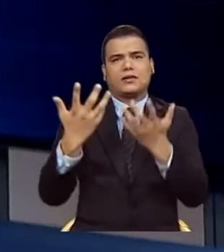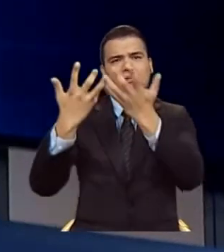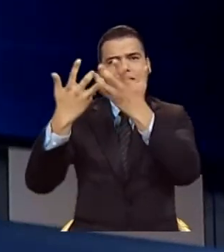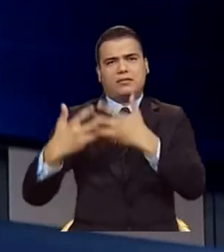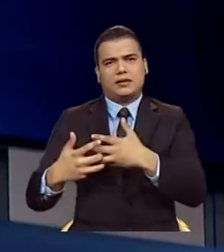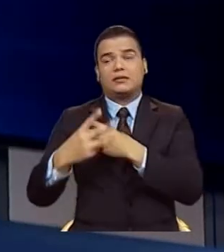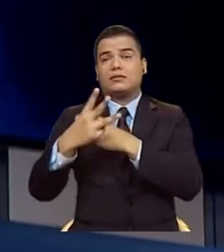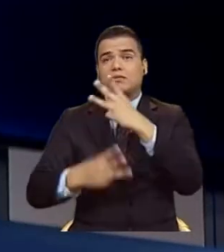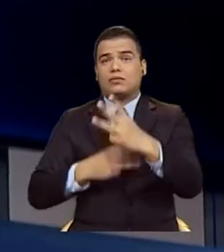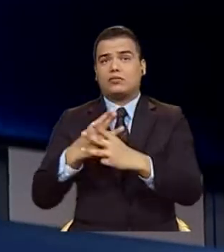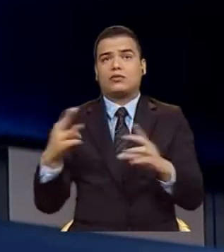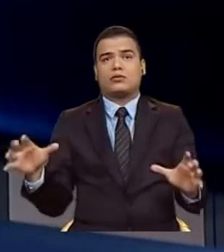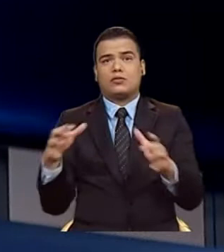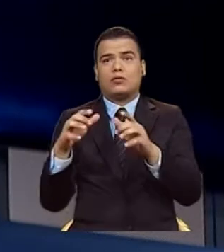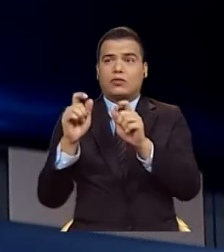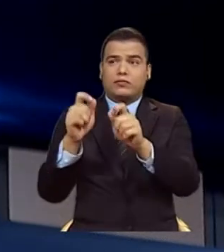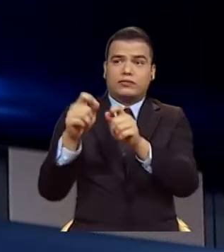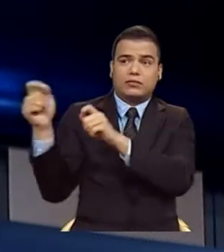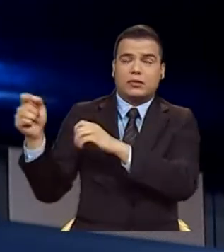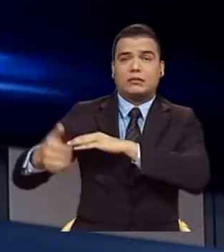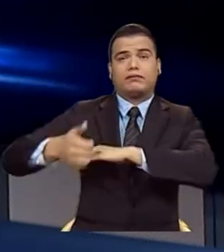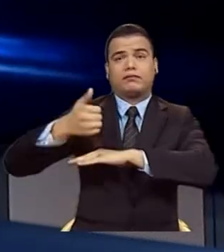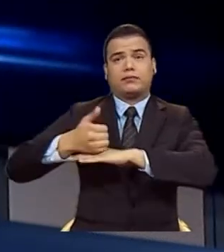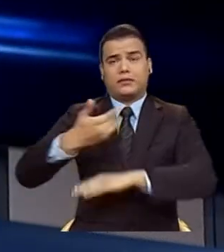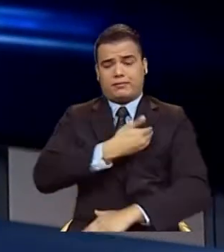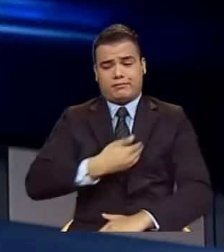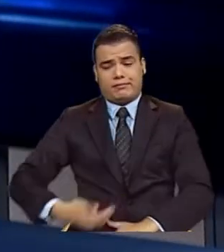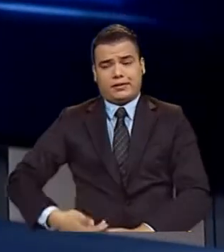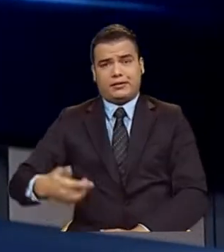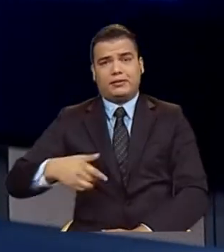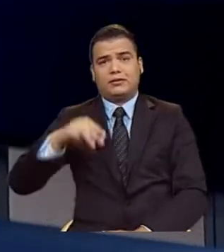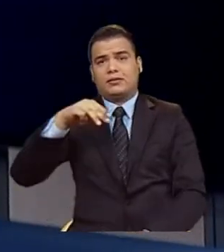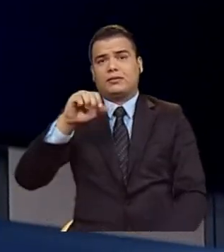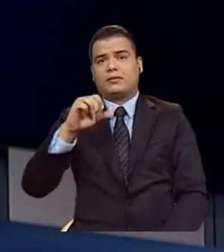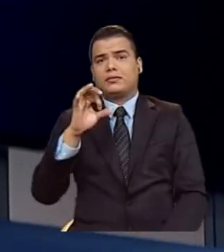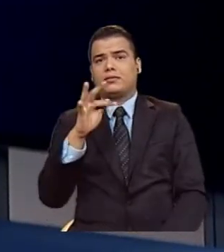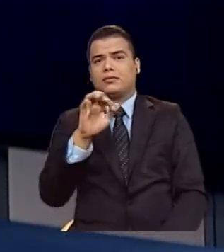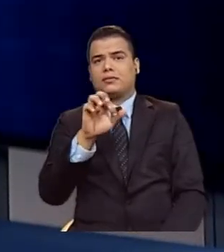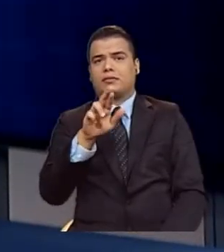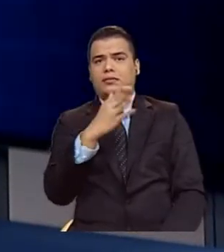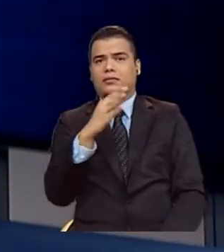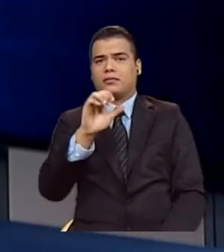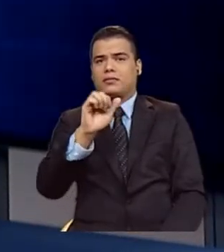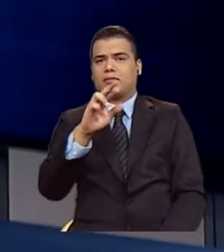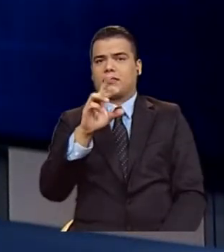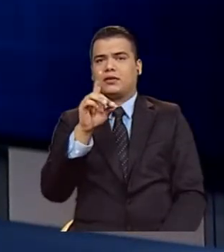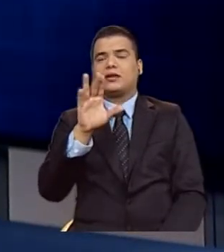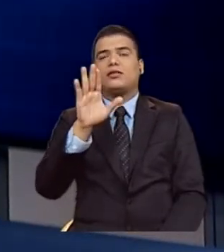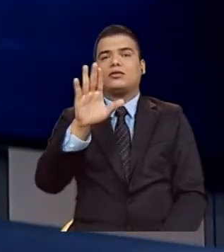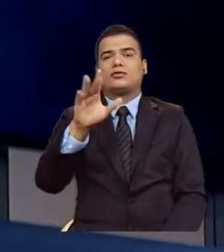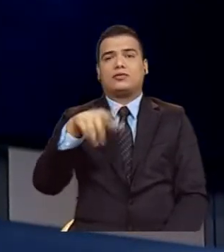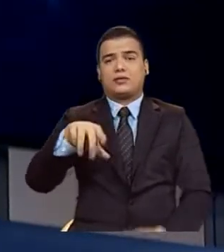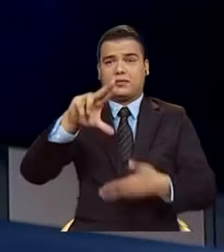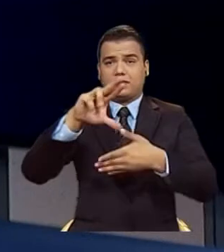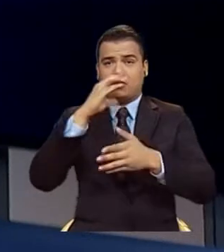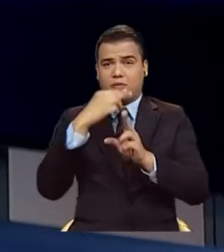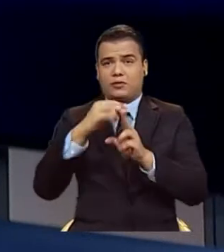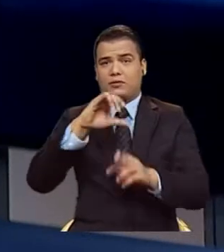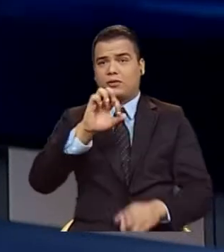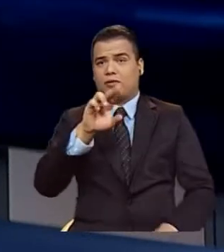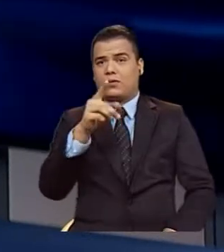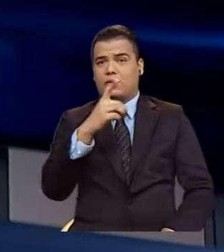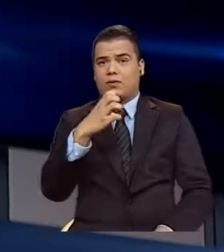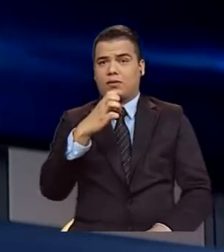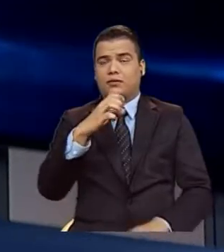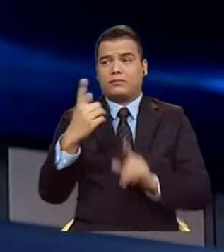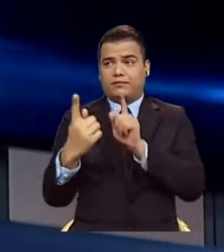hay caleños ocupando puestos destacados, como el presidente de Mastercard para Latinoamérica, Jorge Noguera. Él está en entrevista con